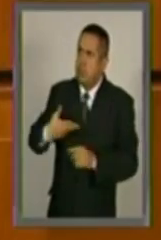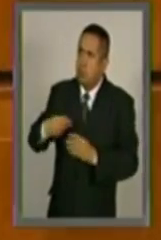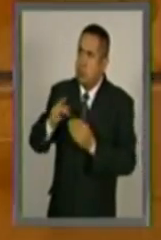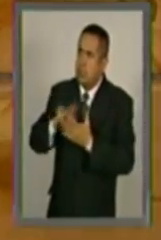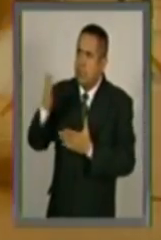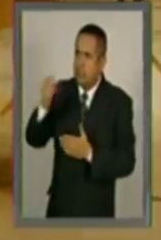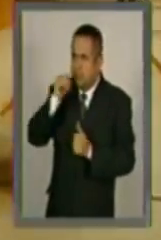muchas gracias por su atención